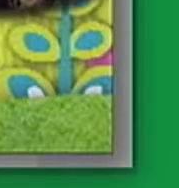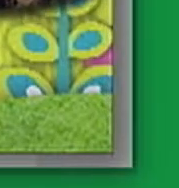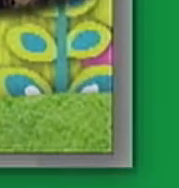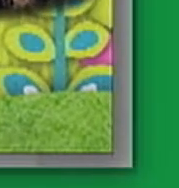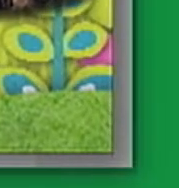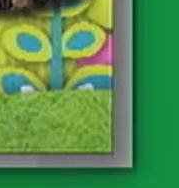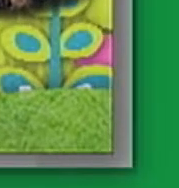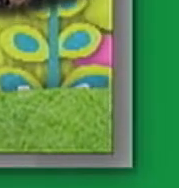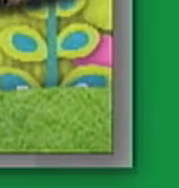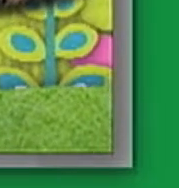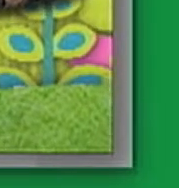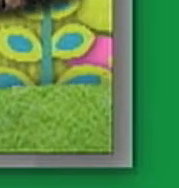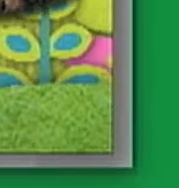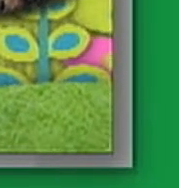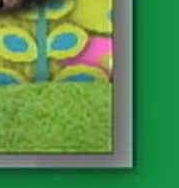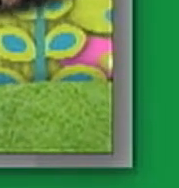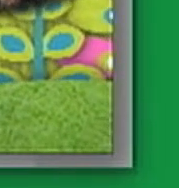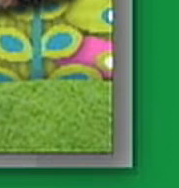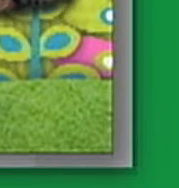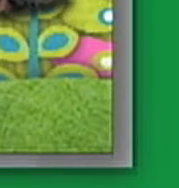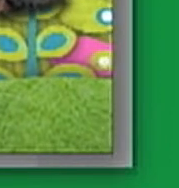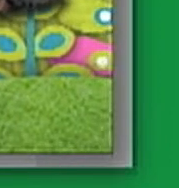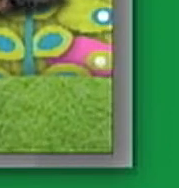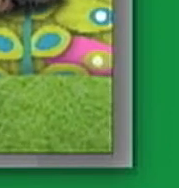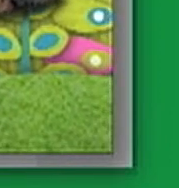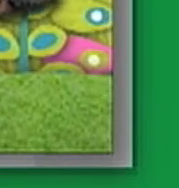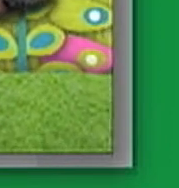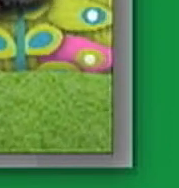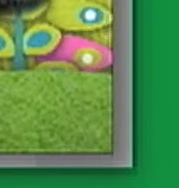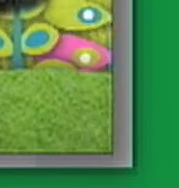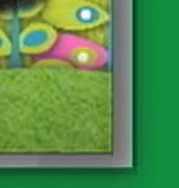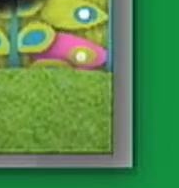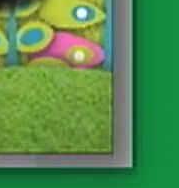¡Gracias! ¡Gracias!